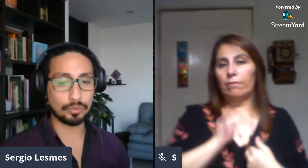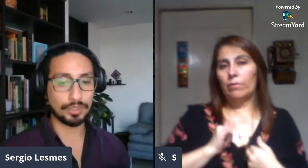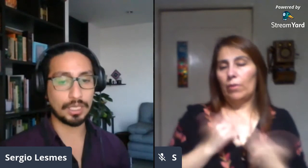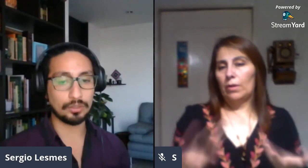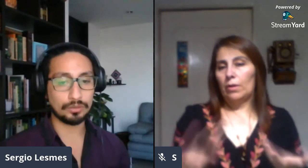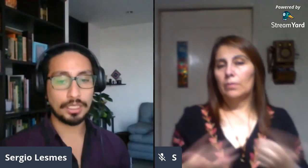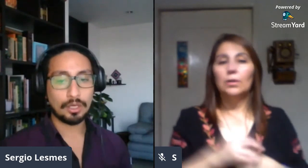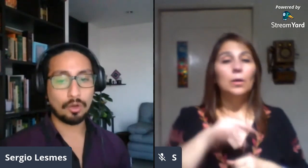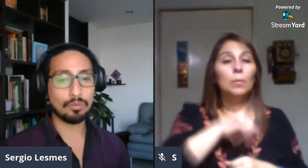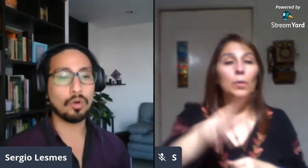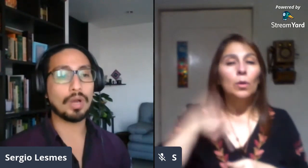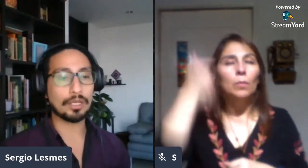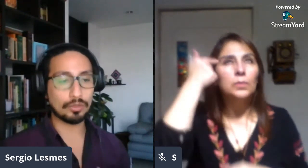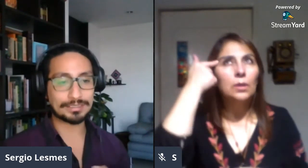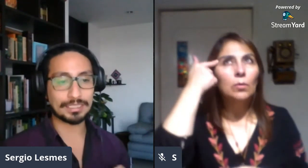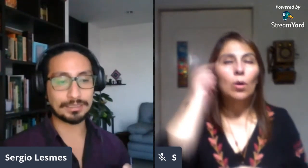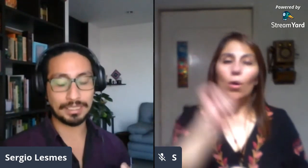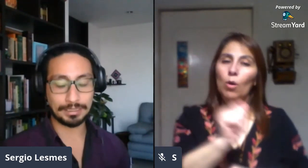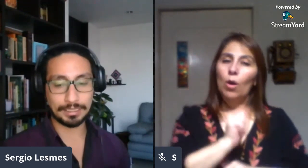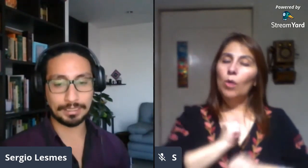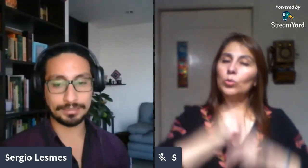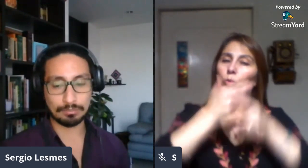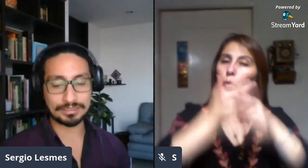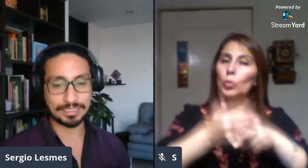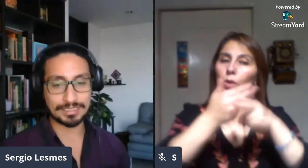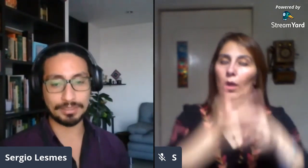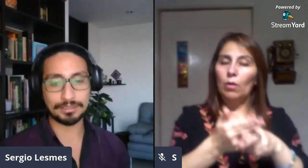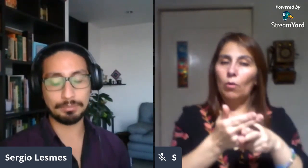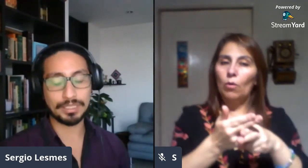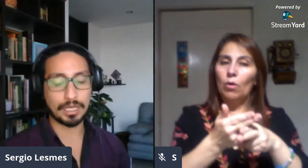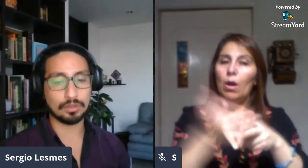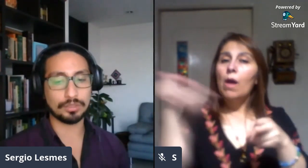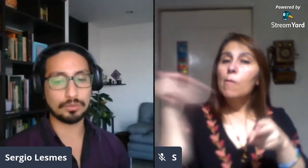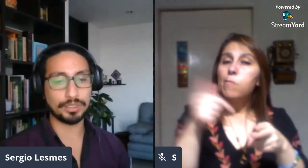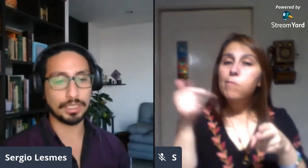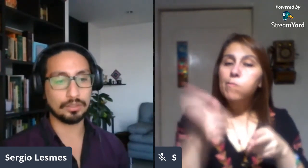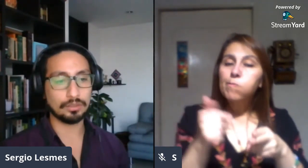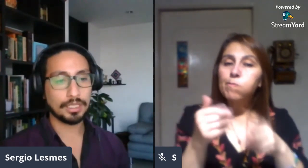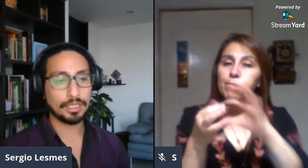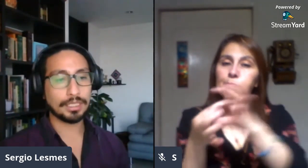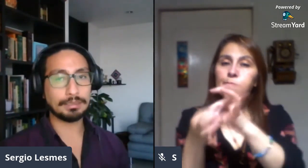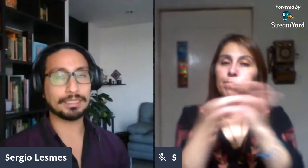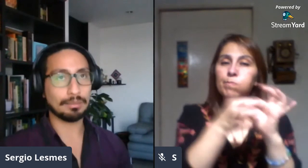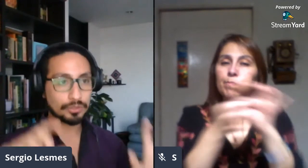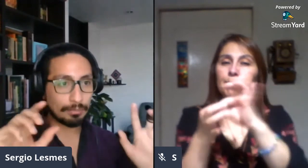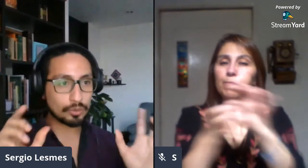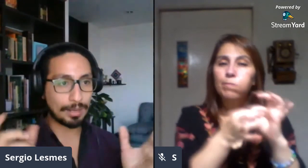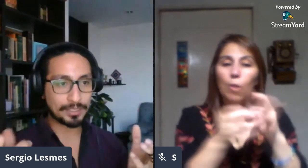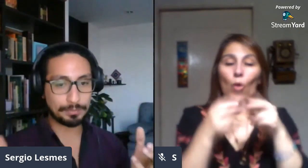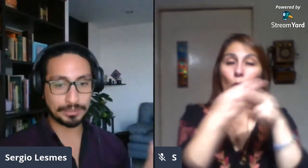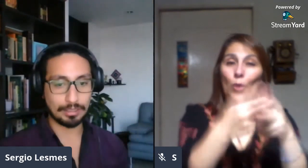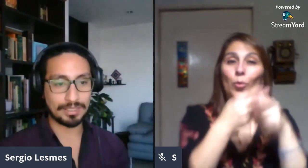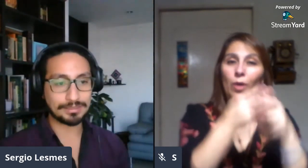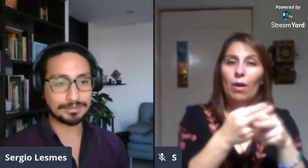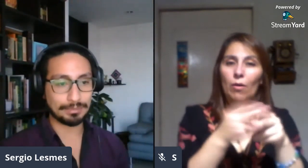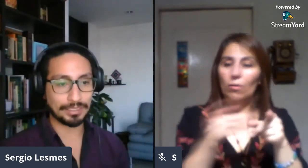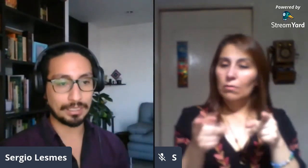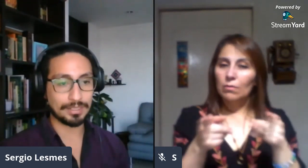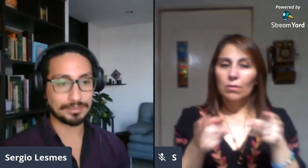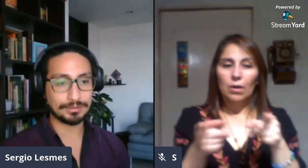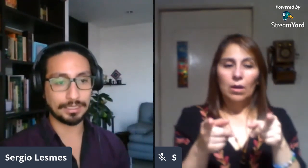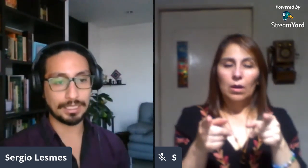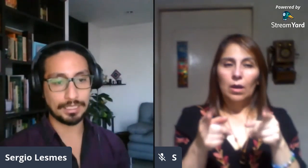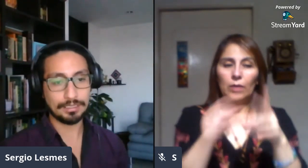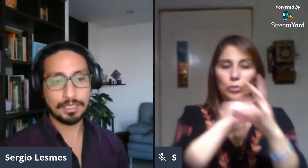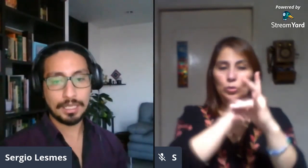pensamos el autocuidado como algo que está, digamos, estrechamente implicado con el cuidado, y tenemos, digamos, una perspectiva más